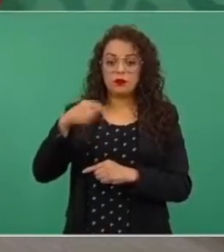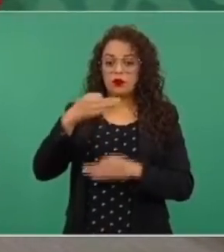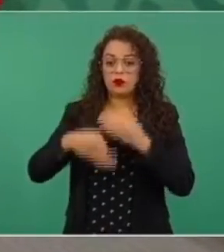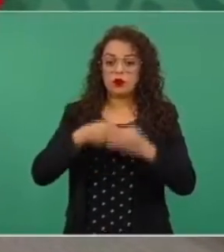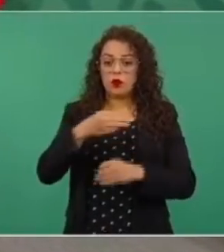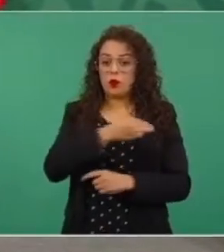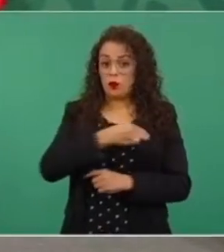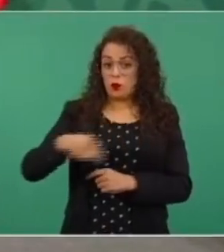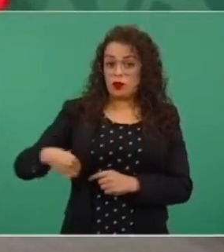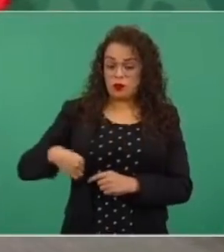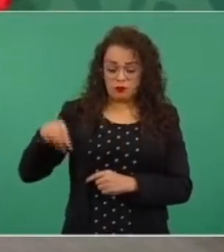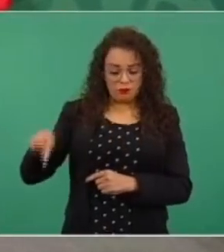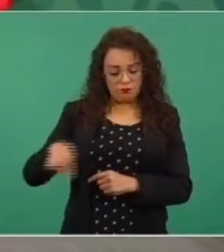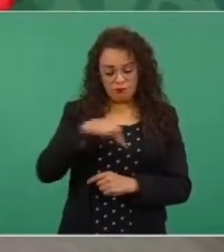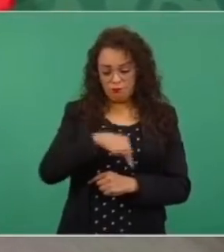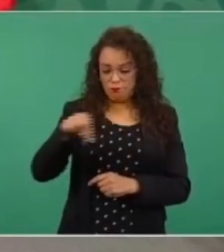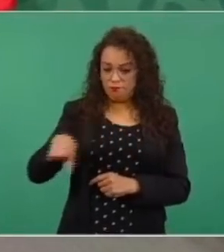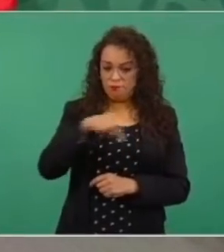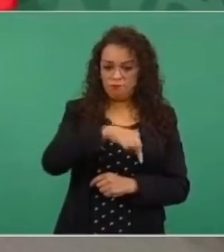municipios, una semana.